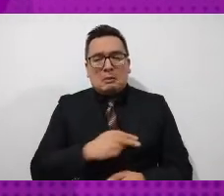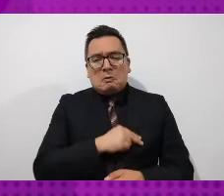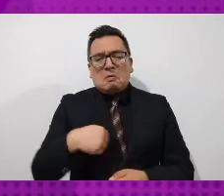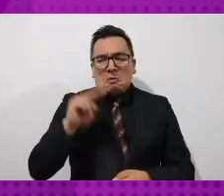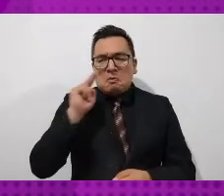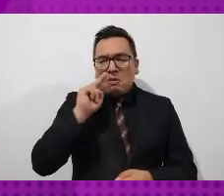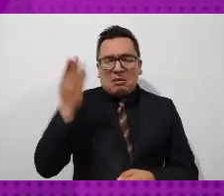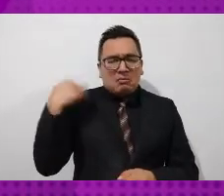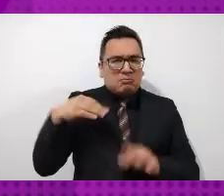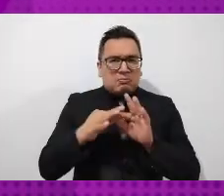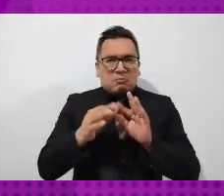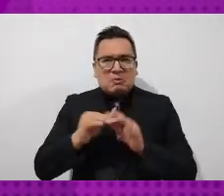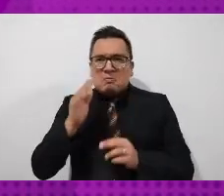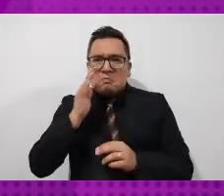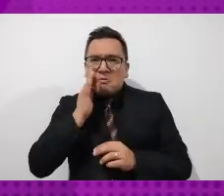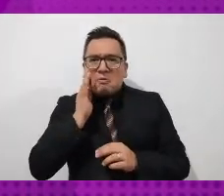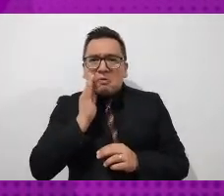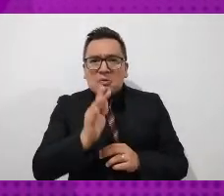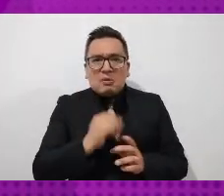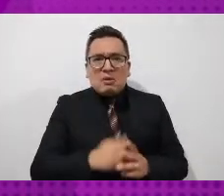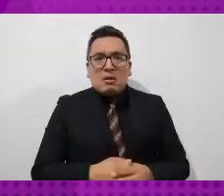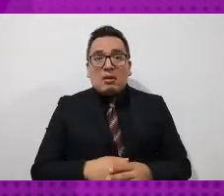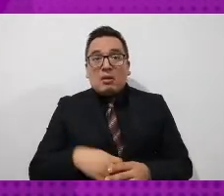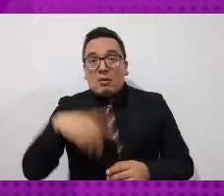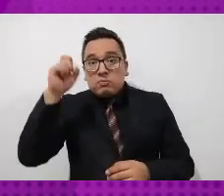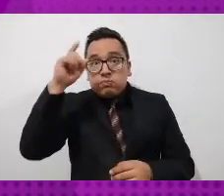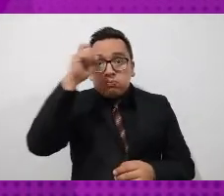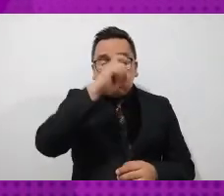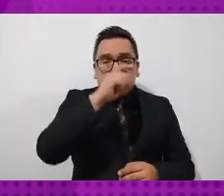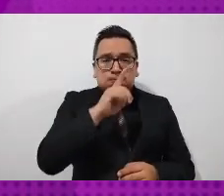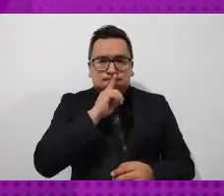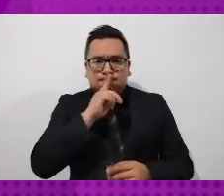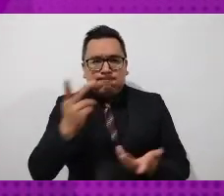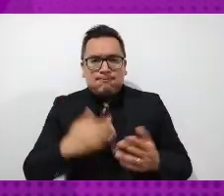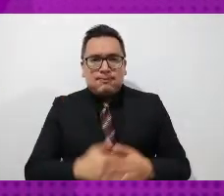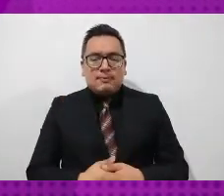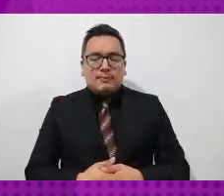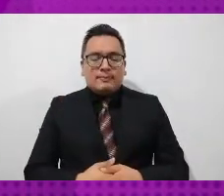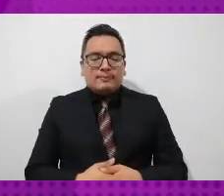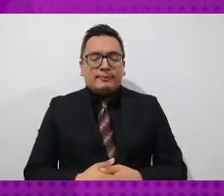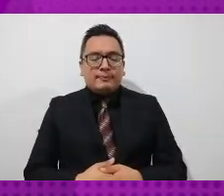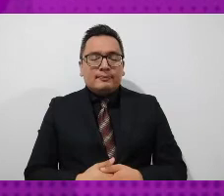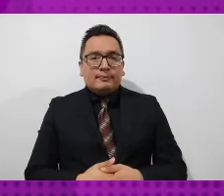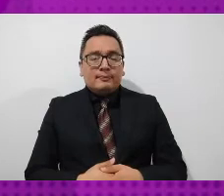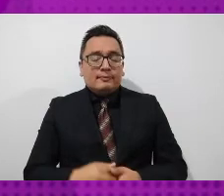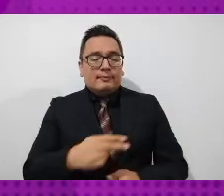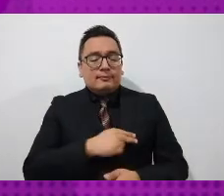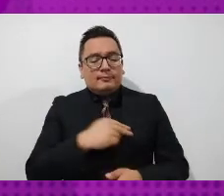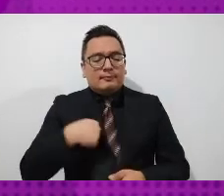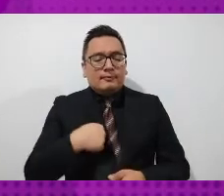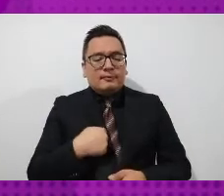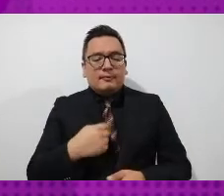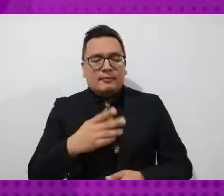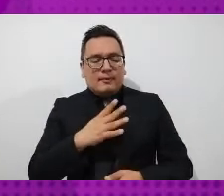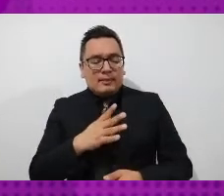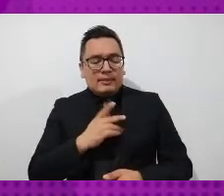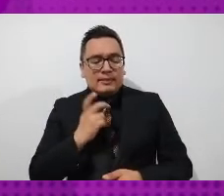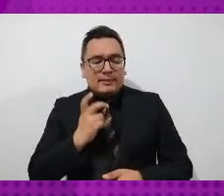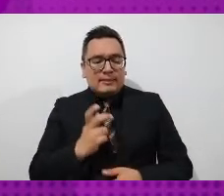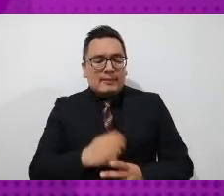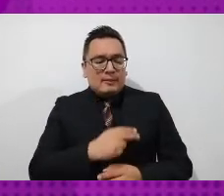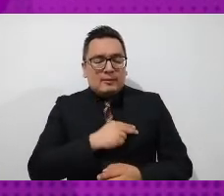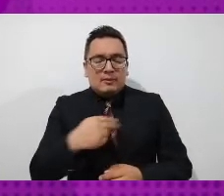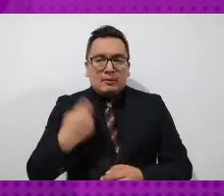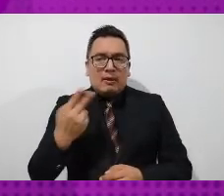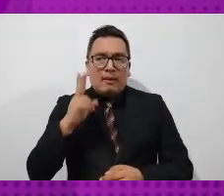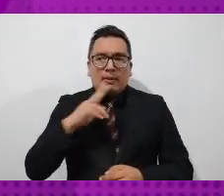muy sencillo, no tiene mayores formalismos ni mayores requisitos y tendremos como primera parte buscar